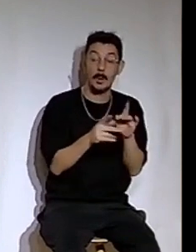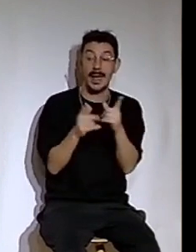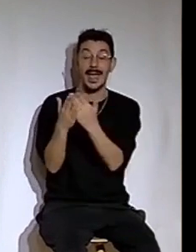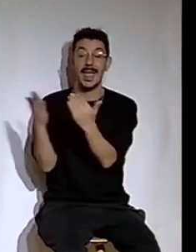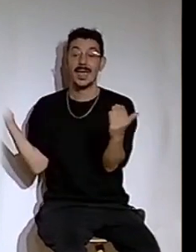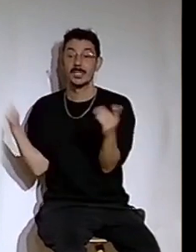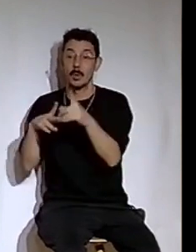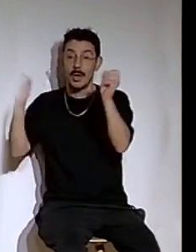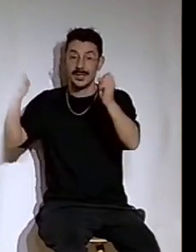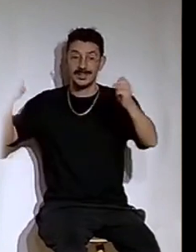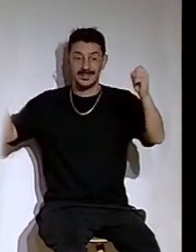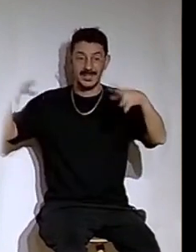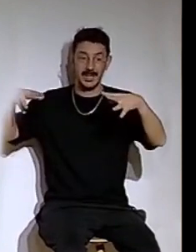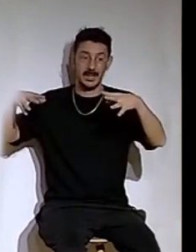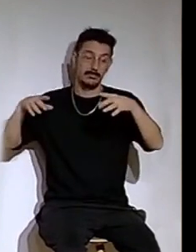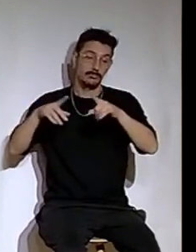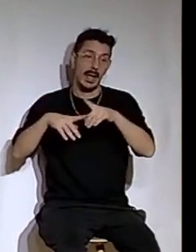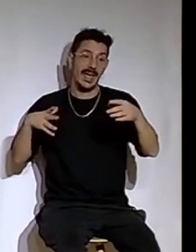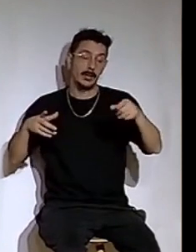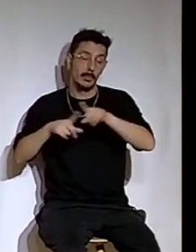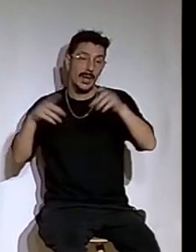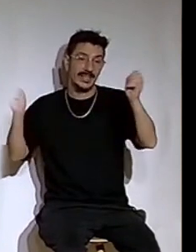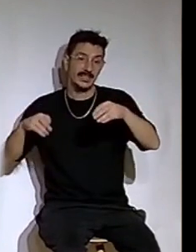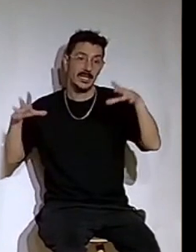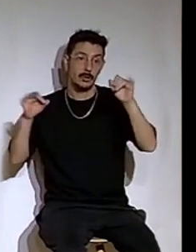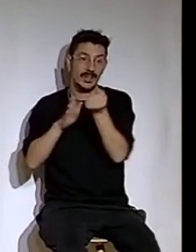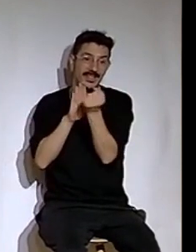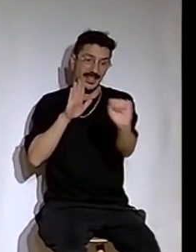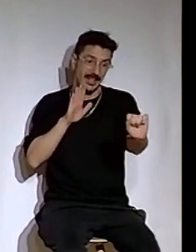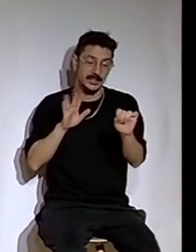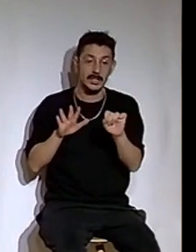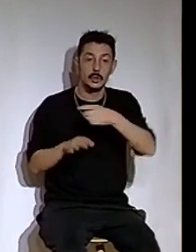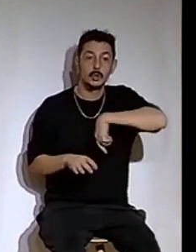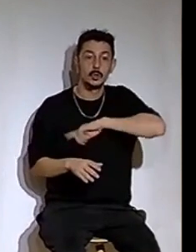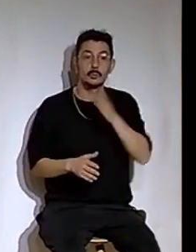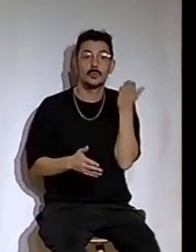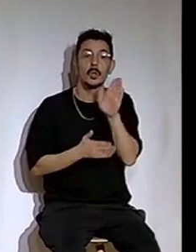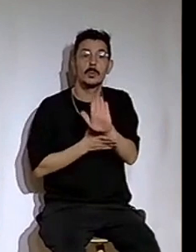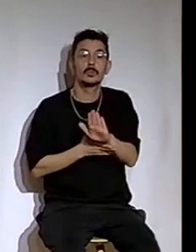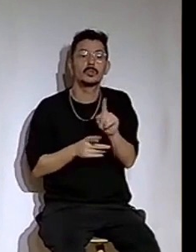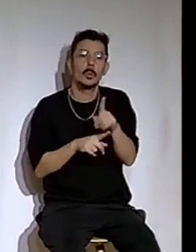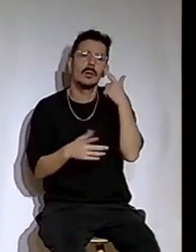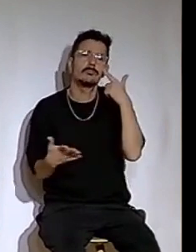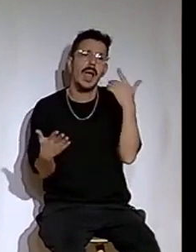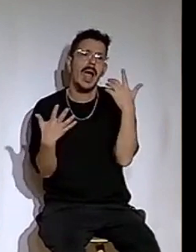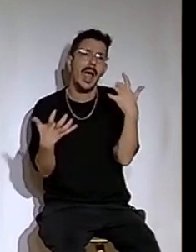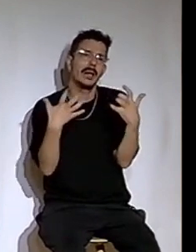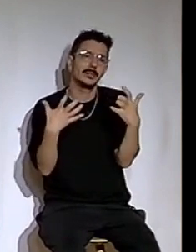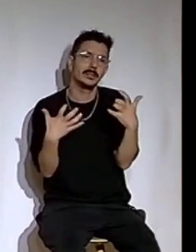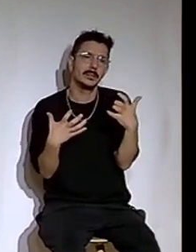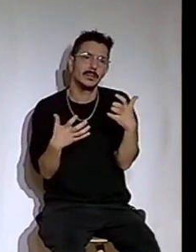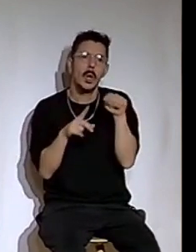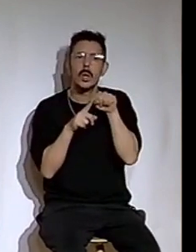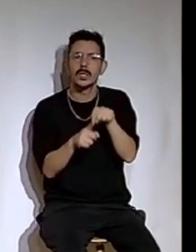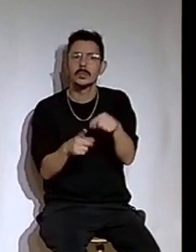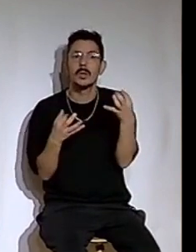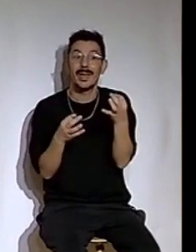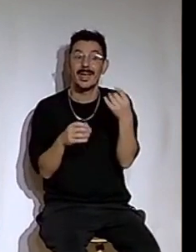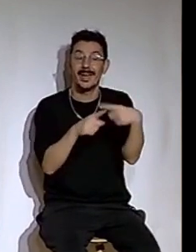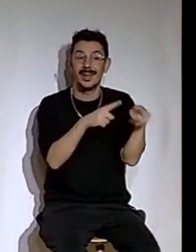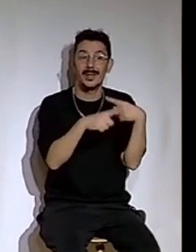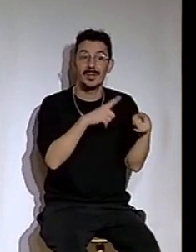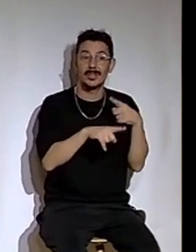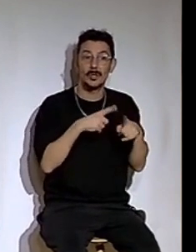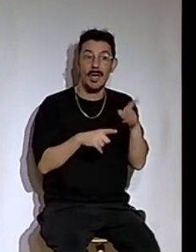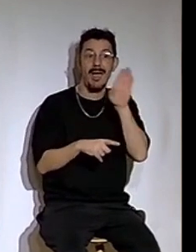de tradiciones religiosas y espirituales Que bueno que lo que queremos y lo que lo que han pretendido les